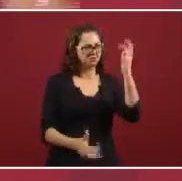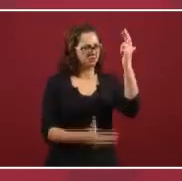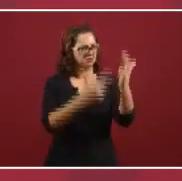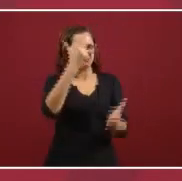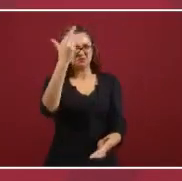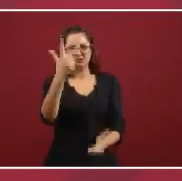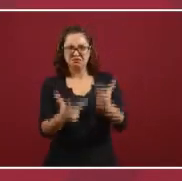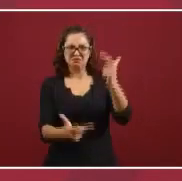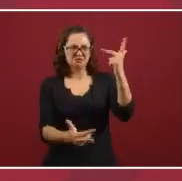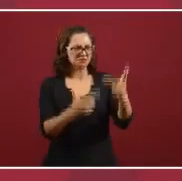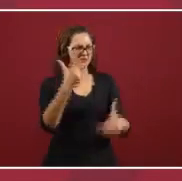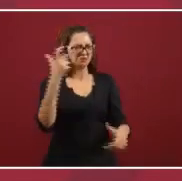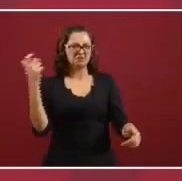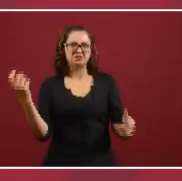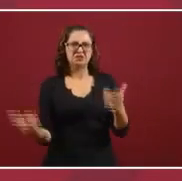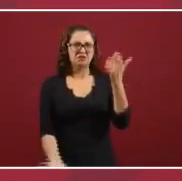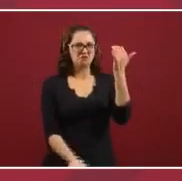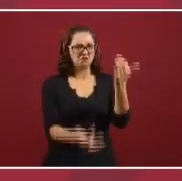quemaba.